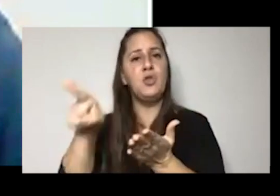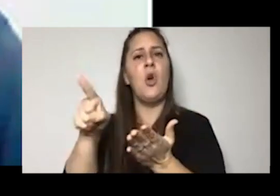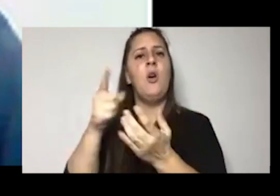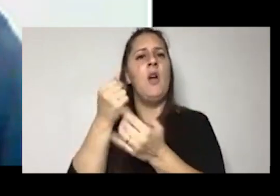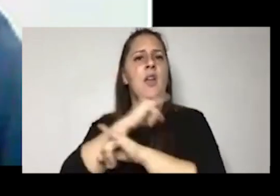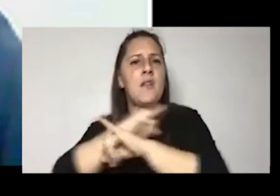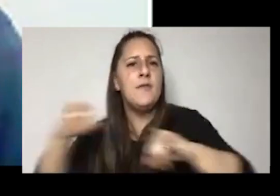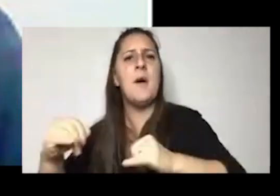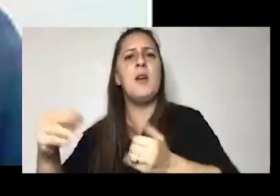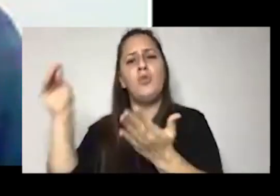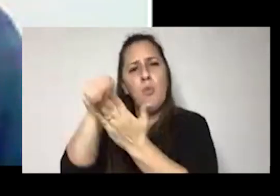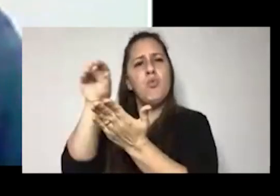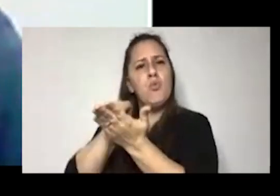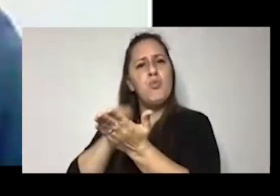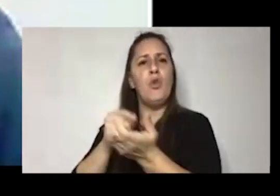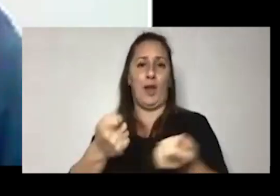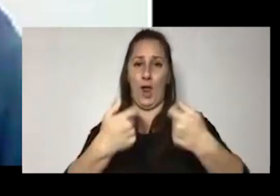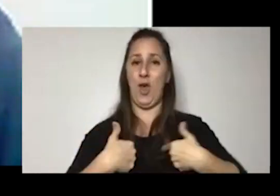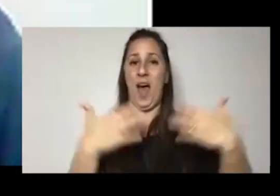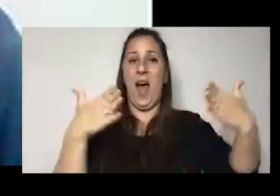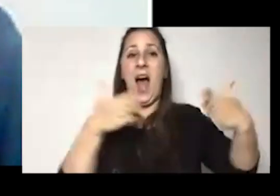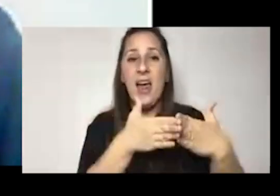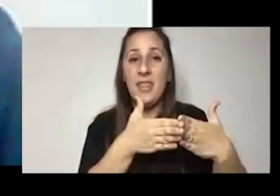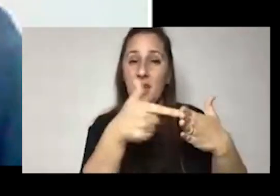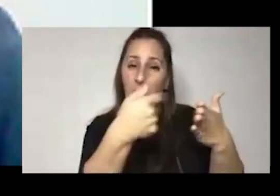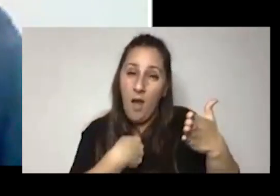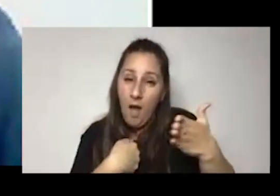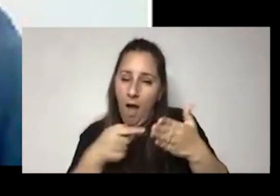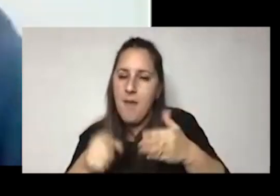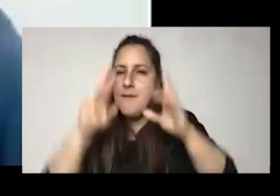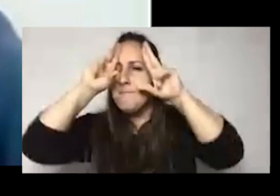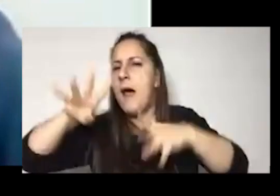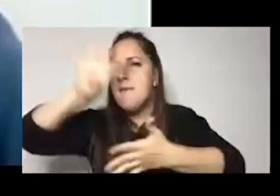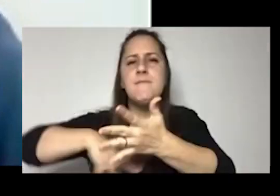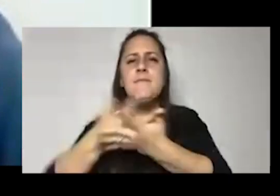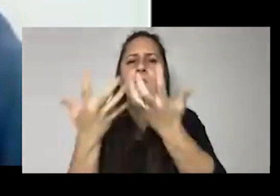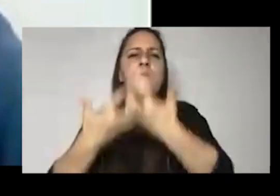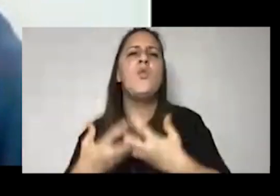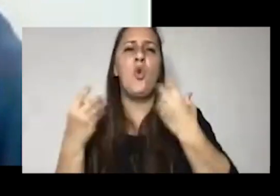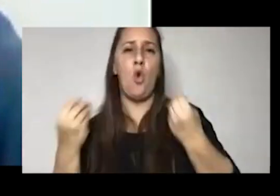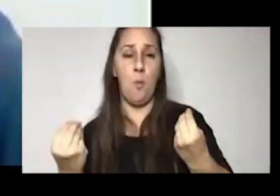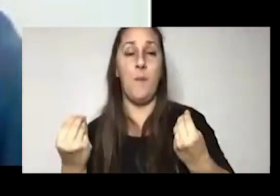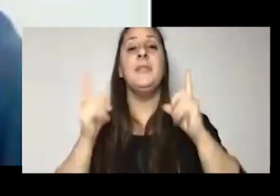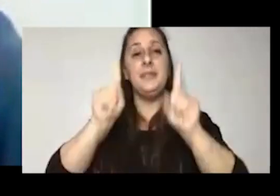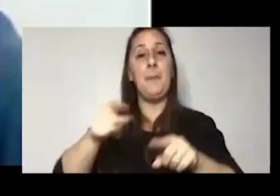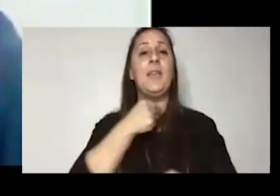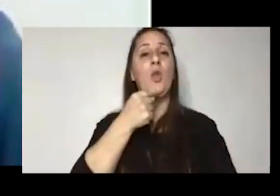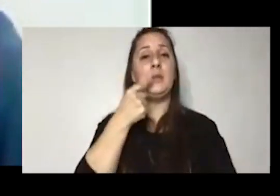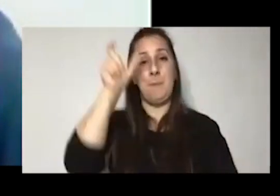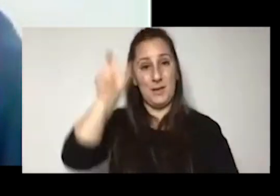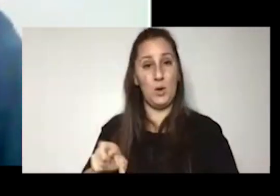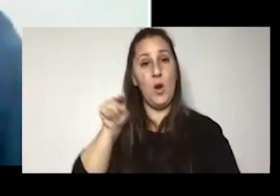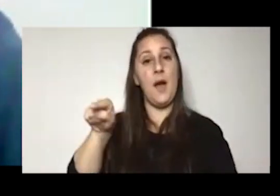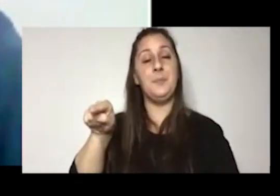Nacional de Discapacidad y que nos permiten generar políticas públicas. Incluso georreferenciar a la persona, muchas veces, por ejemplo, hoy en día en cuanto a